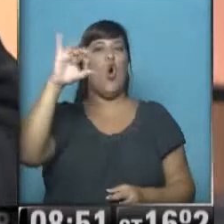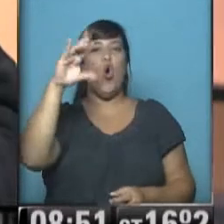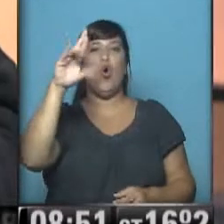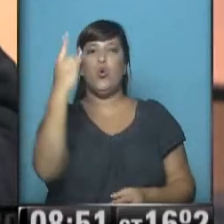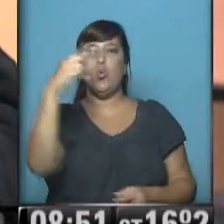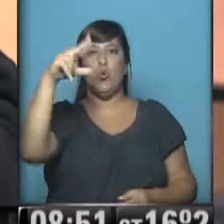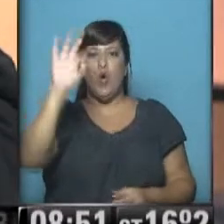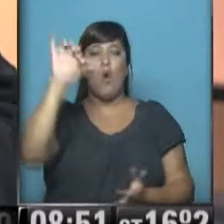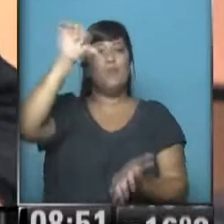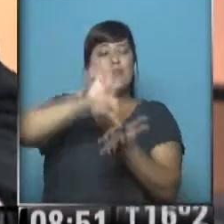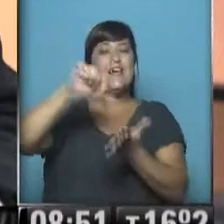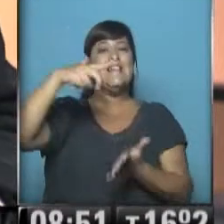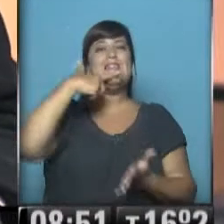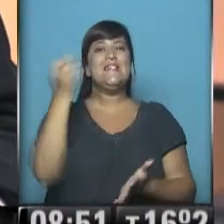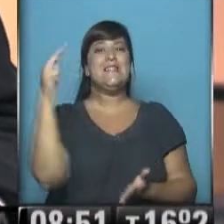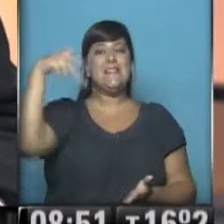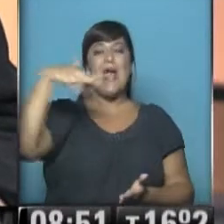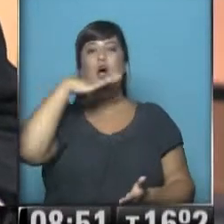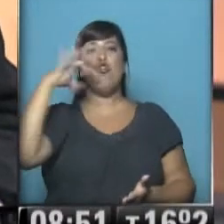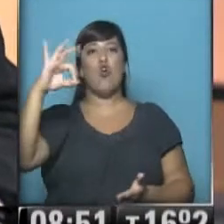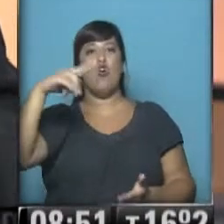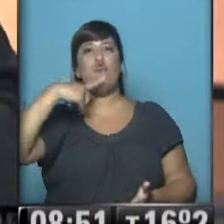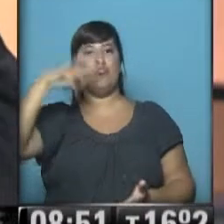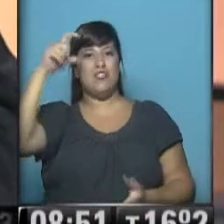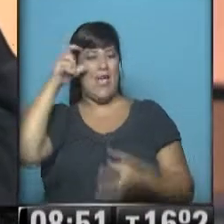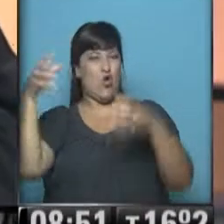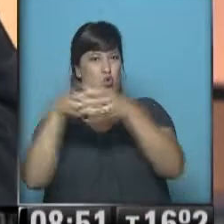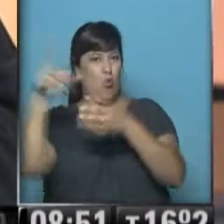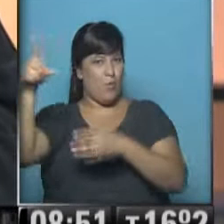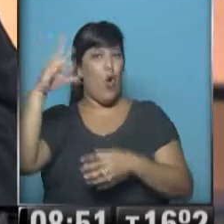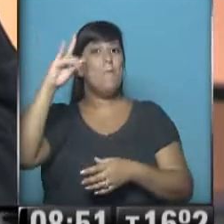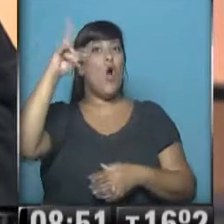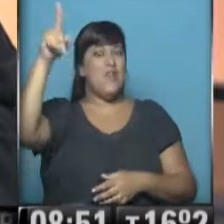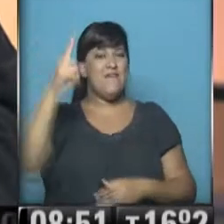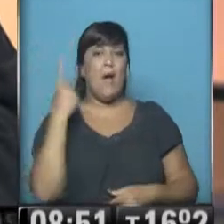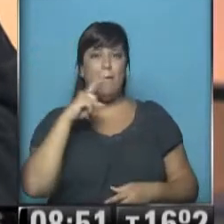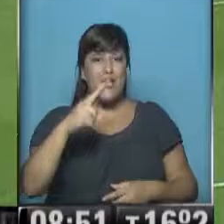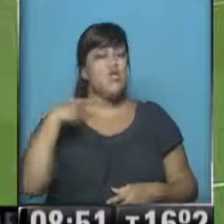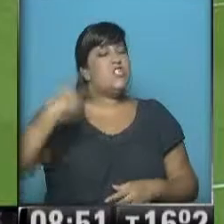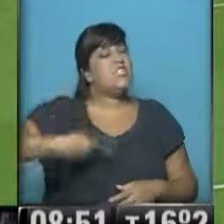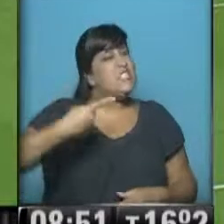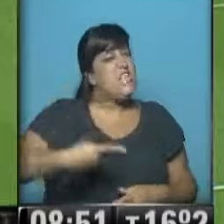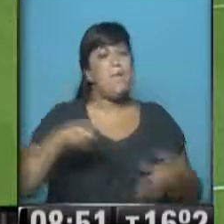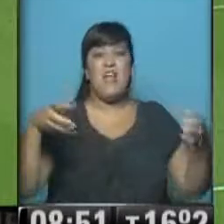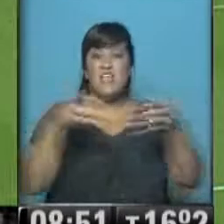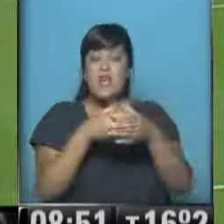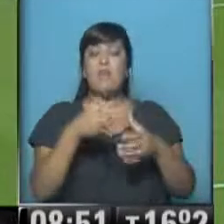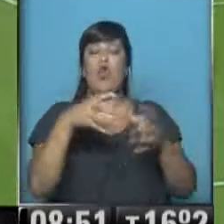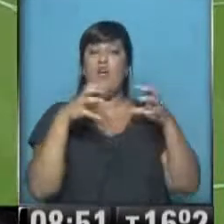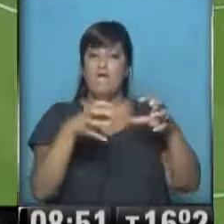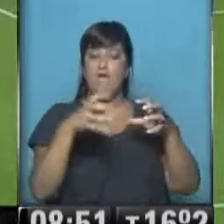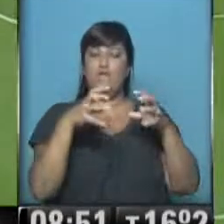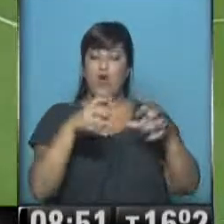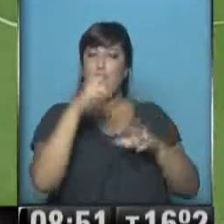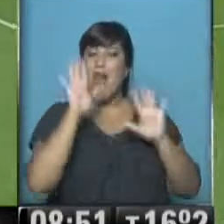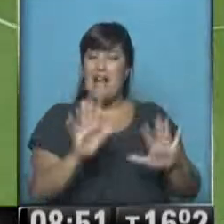José, en Oruro enfrentando a San José. ¿Qué pasa? Esta práctica es recurrente en los equipos de fútbol. Se les da un cóctel